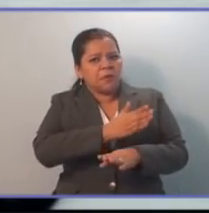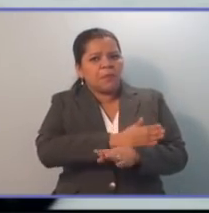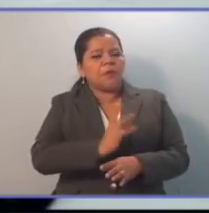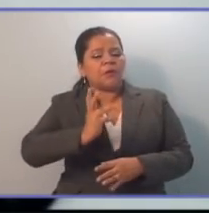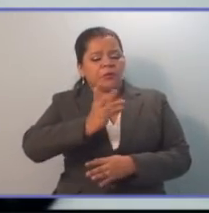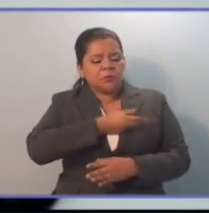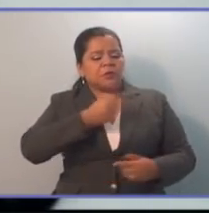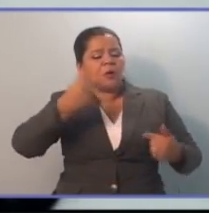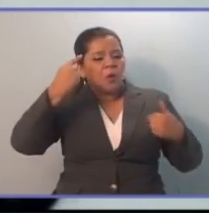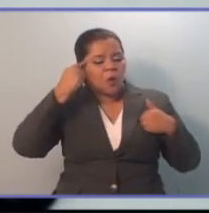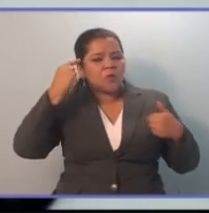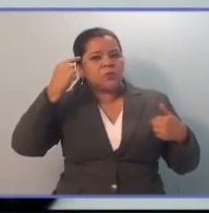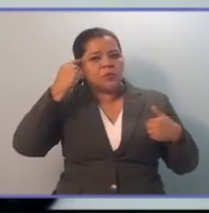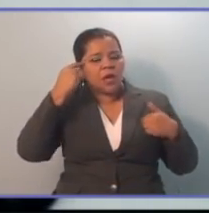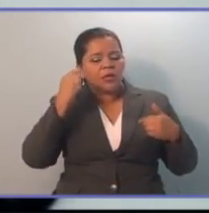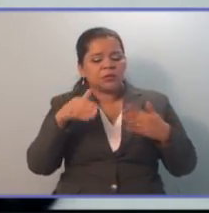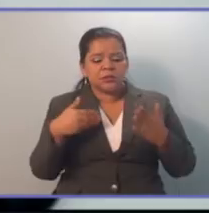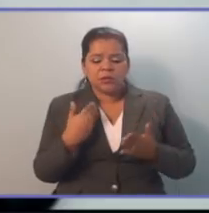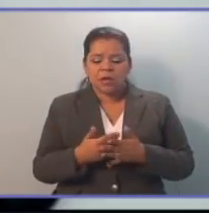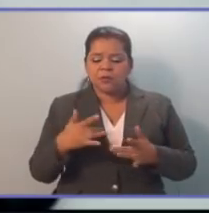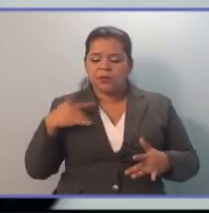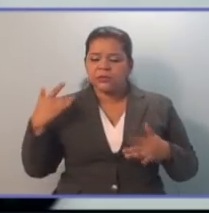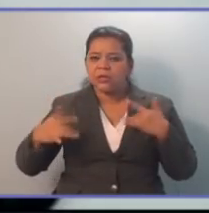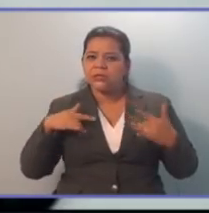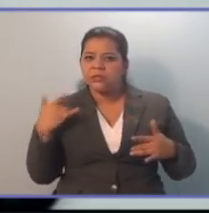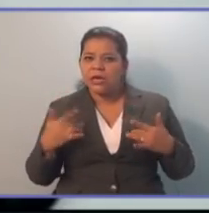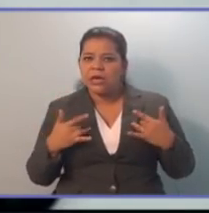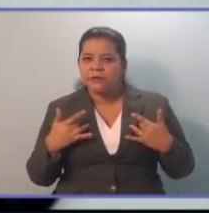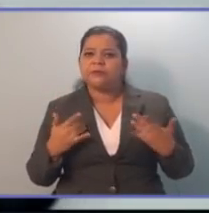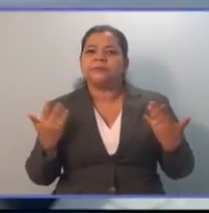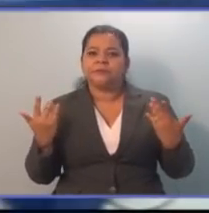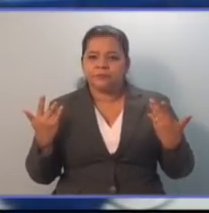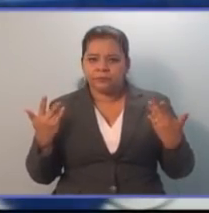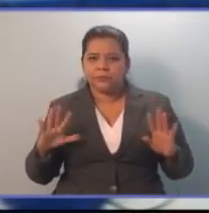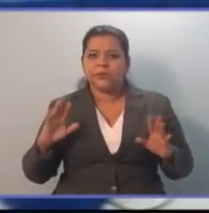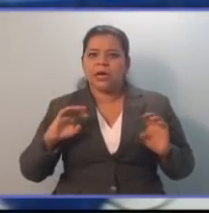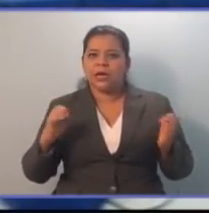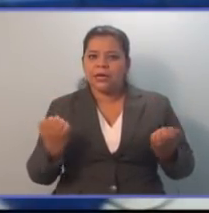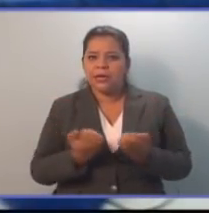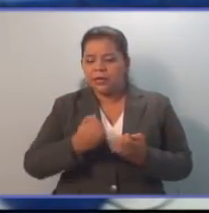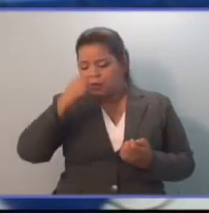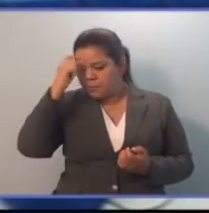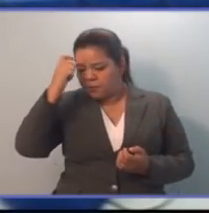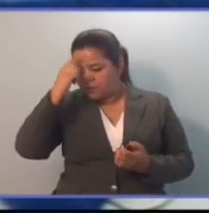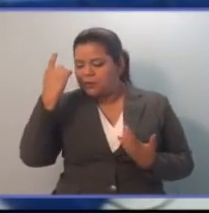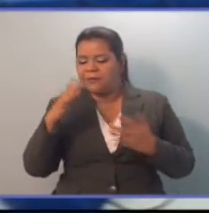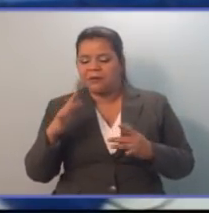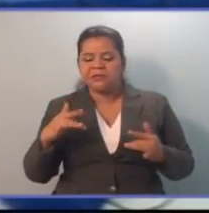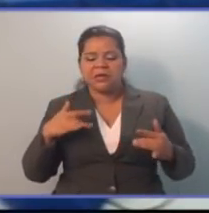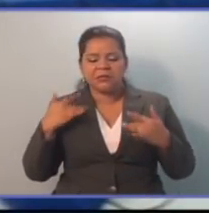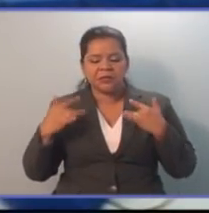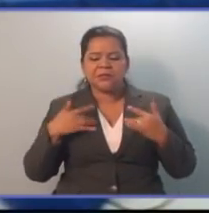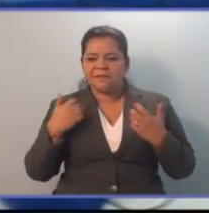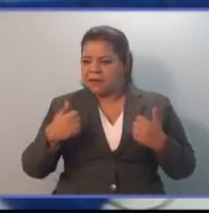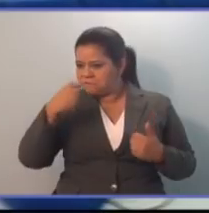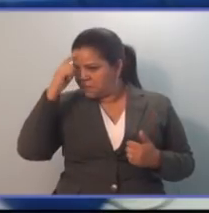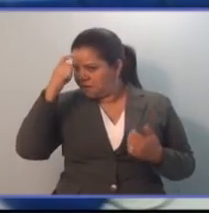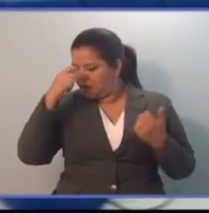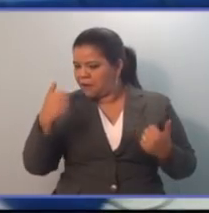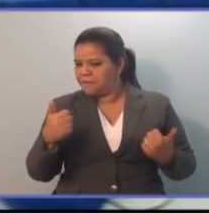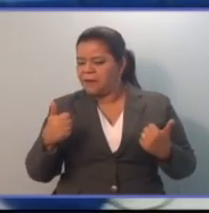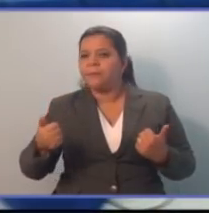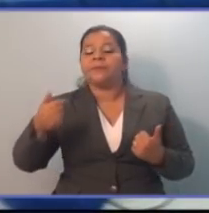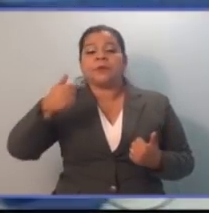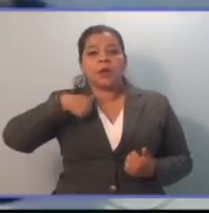conciencia y esa sensibilización que tiene ya el equipo de trabajo. Y por eso es que yo tengo